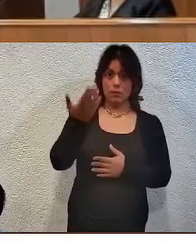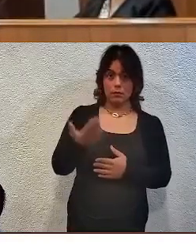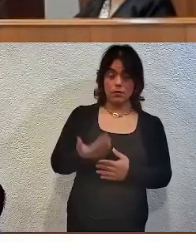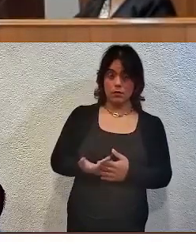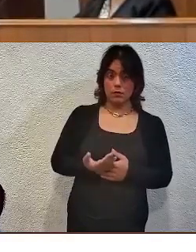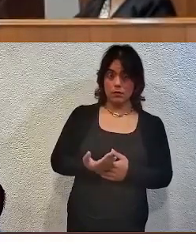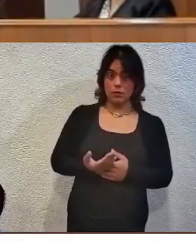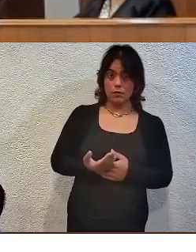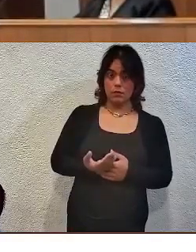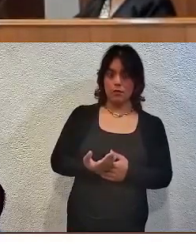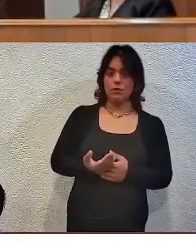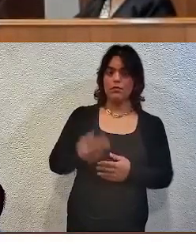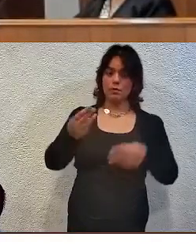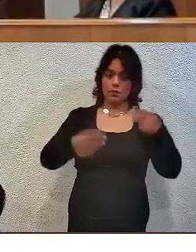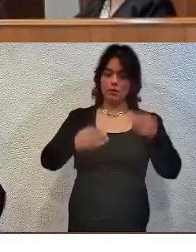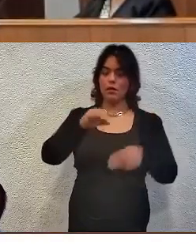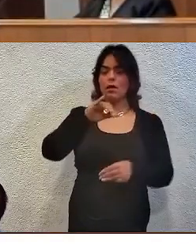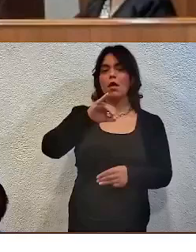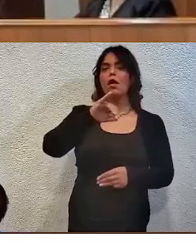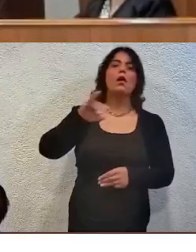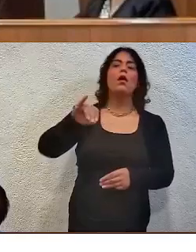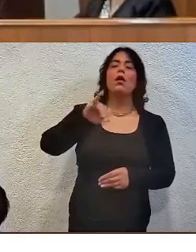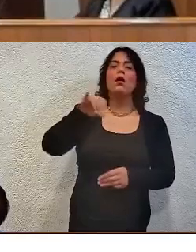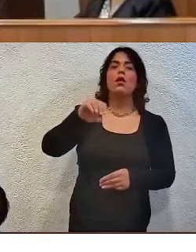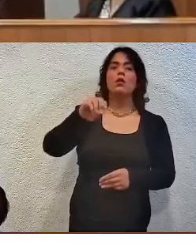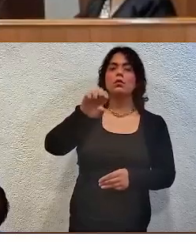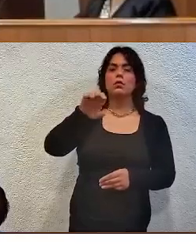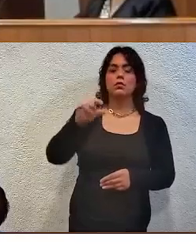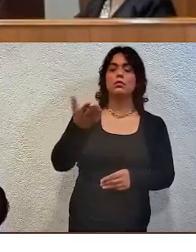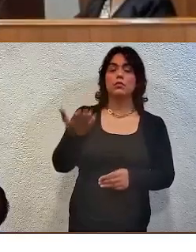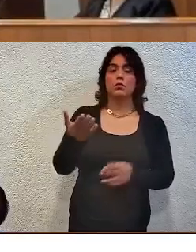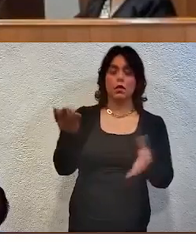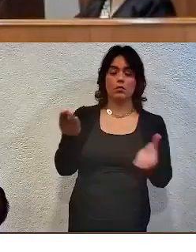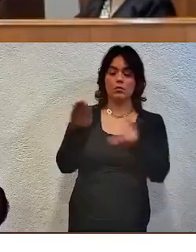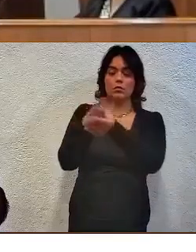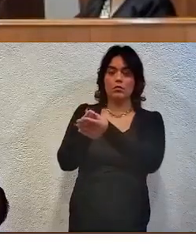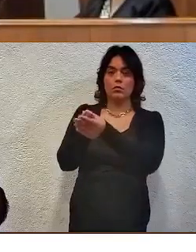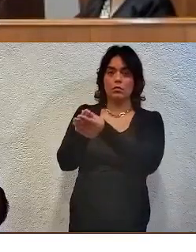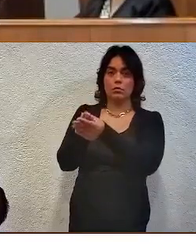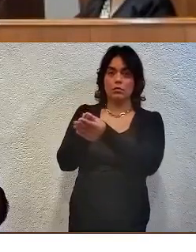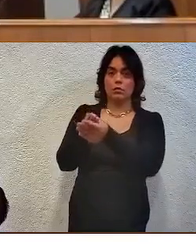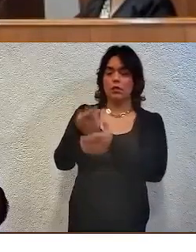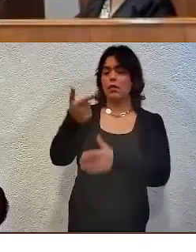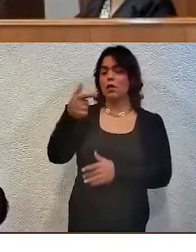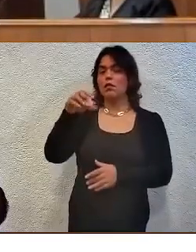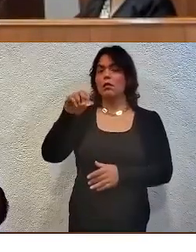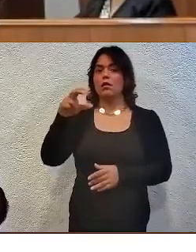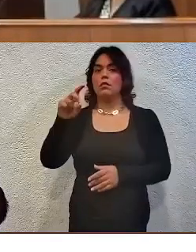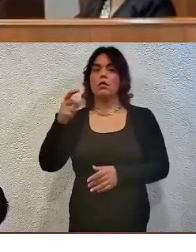el magistrado J. Inés Betancur Salgado relativo al expediente GEC